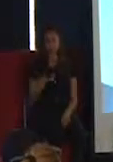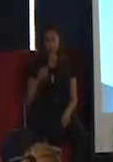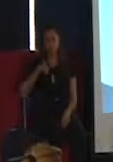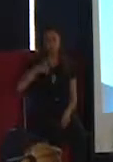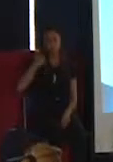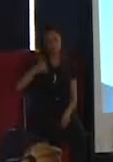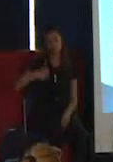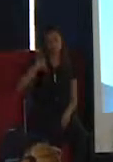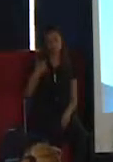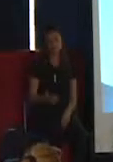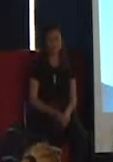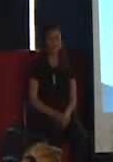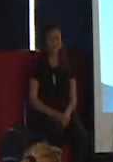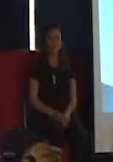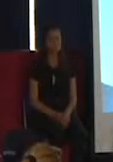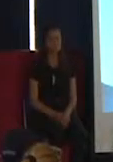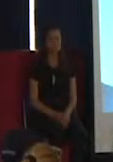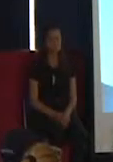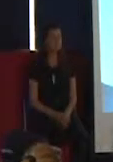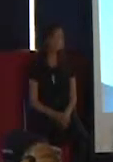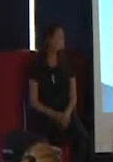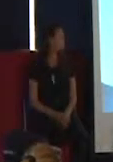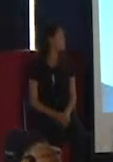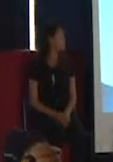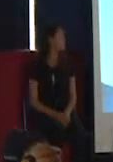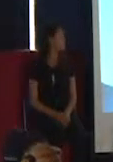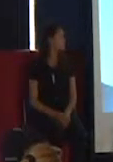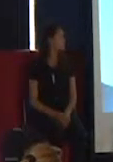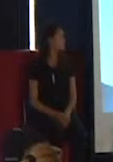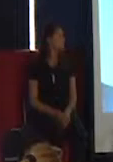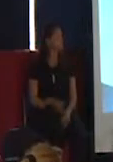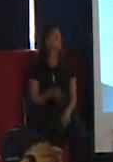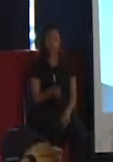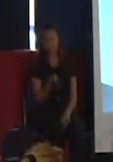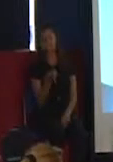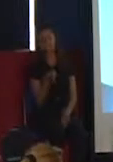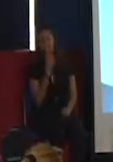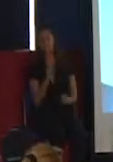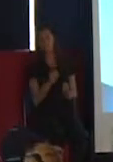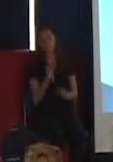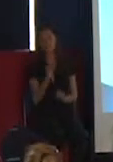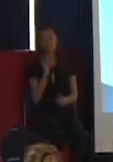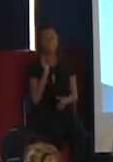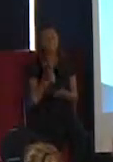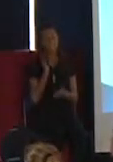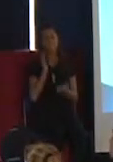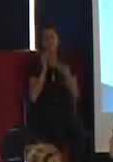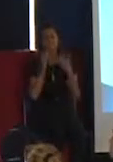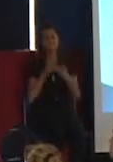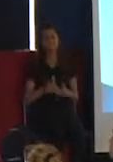que tengan alto riesgo para adquirir una discapacidad